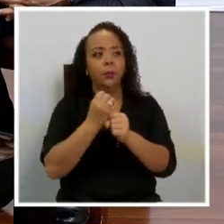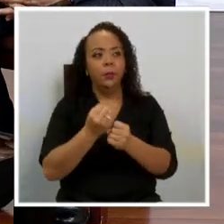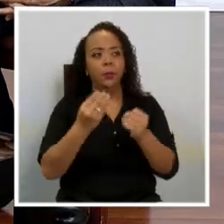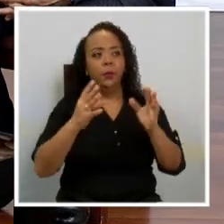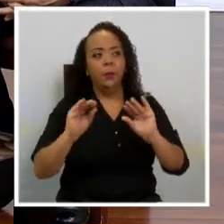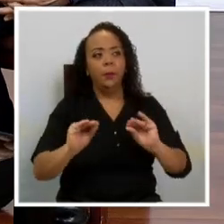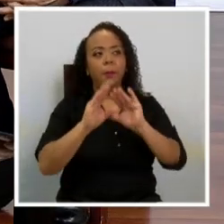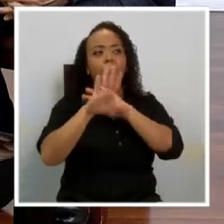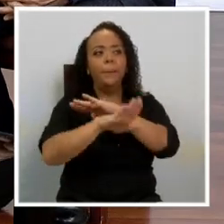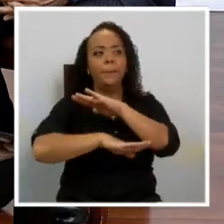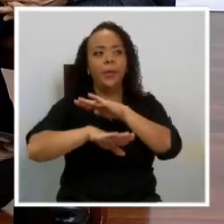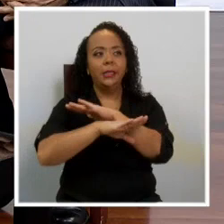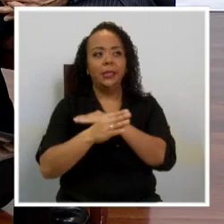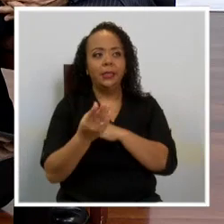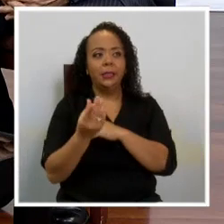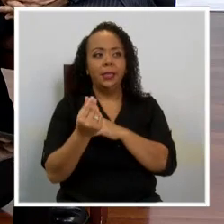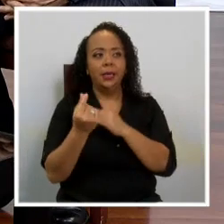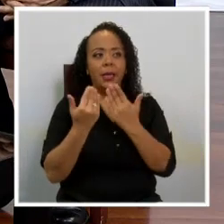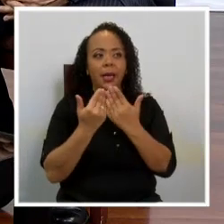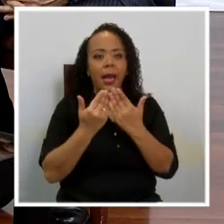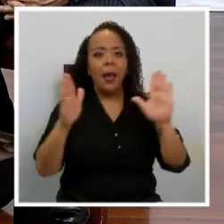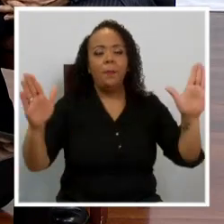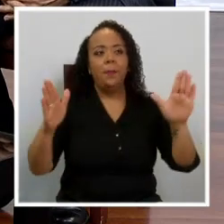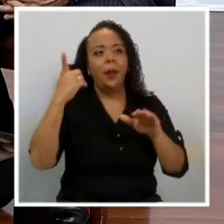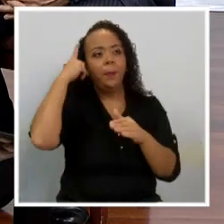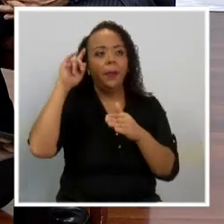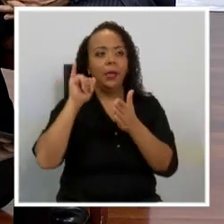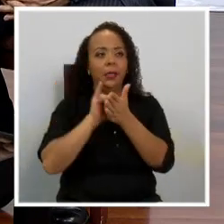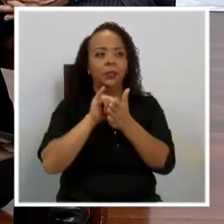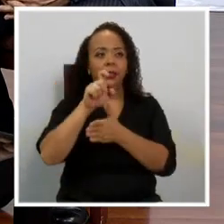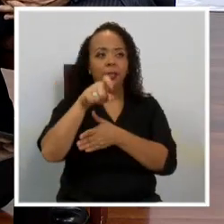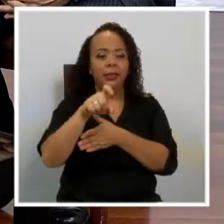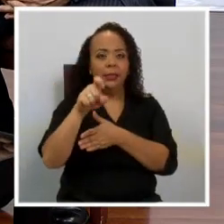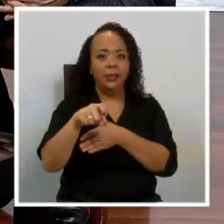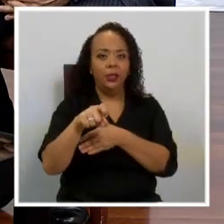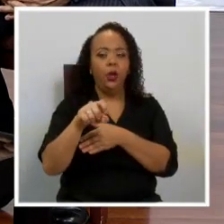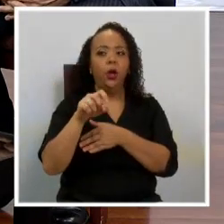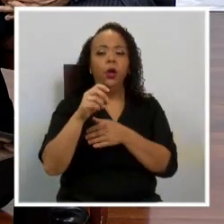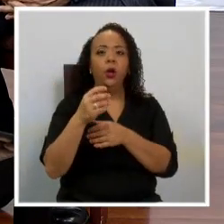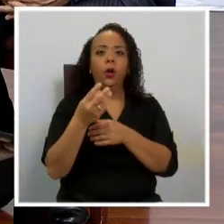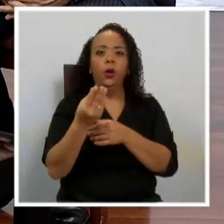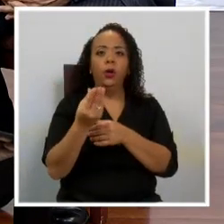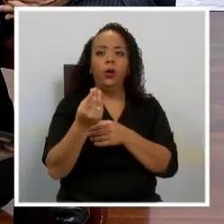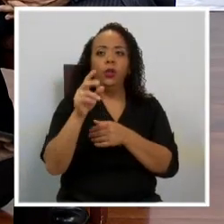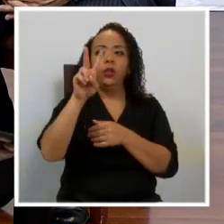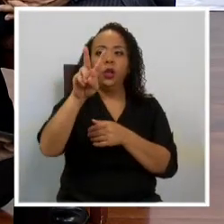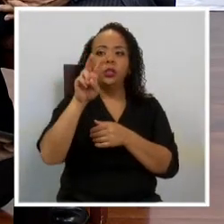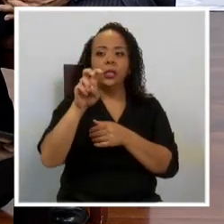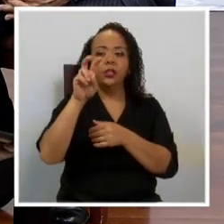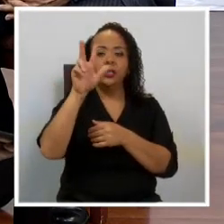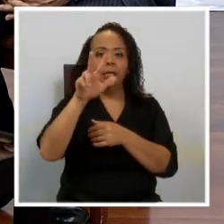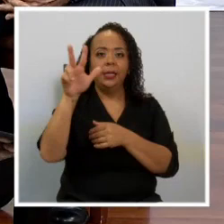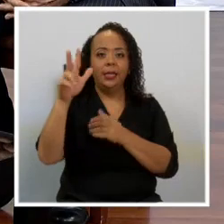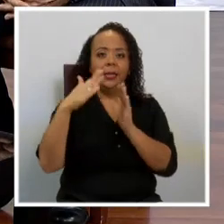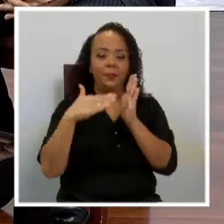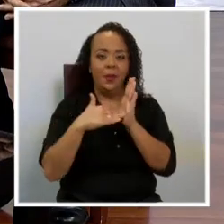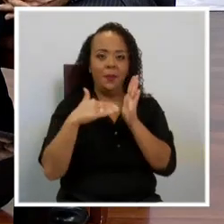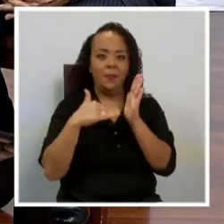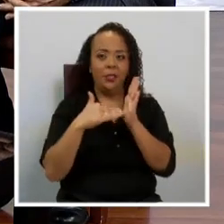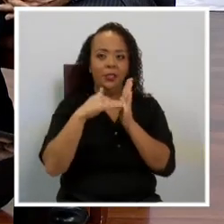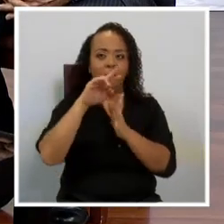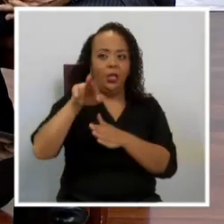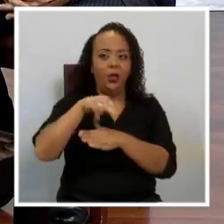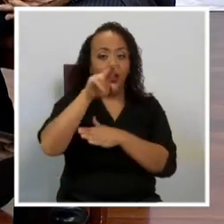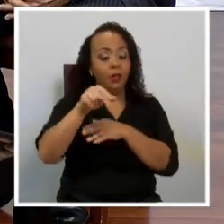una base salarial amplia, para lo cual necesitan generar 233.000 millones de colones, me parece, por